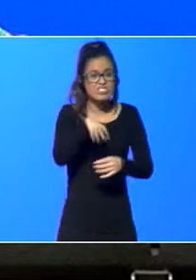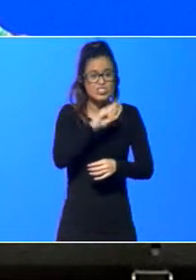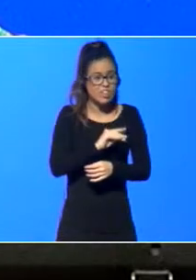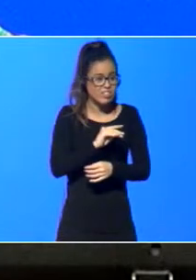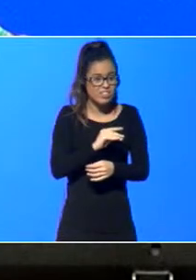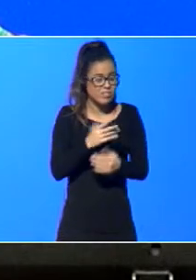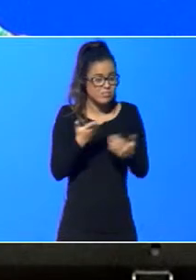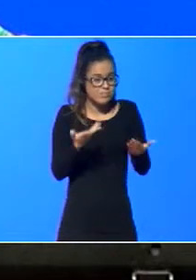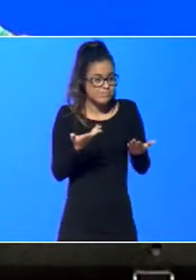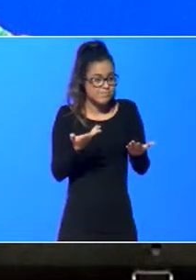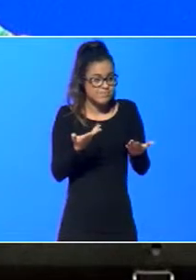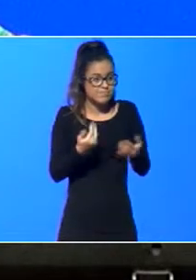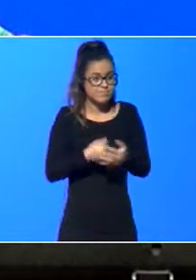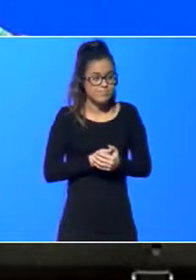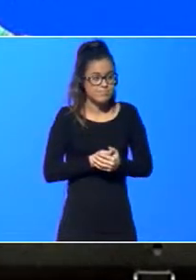duintasuna,